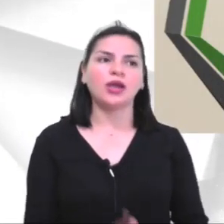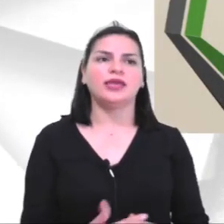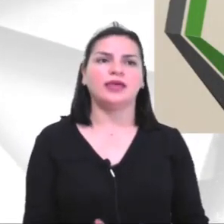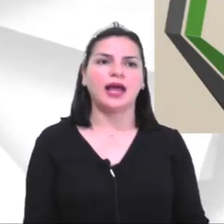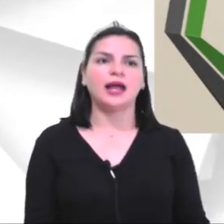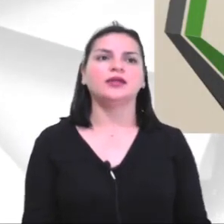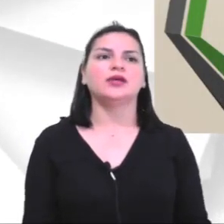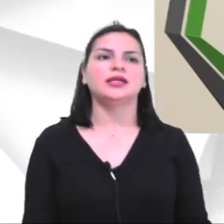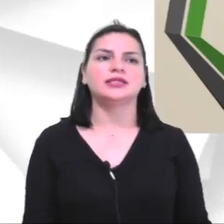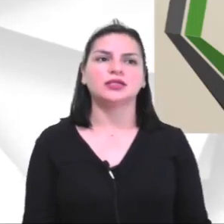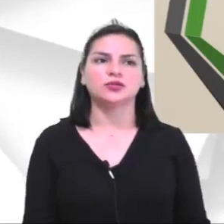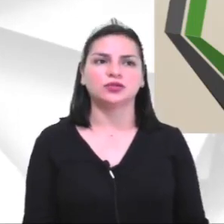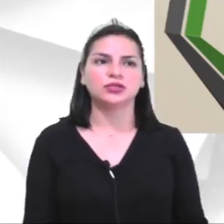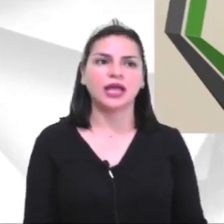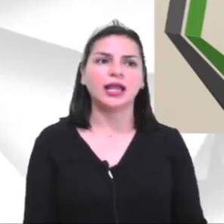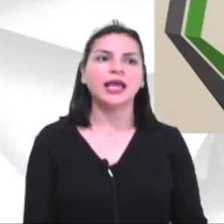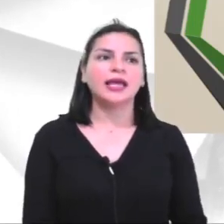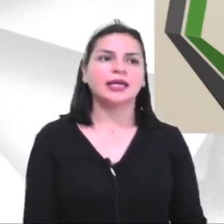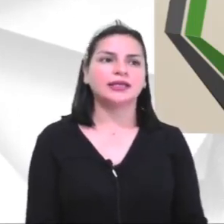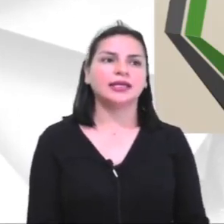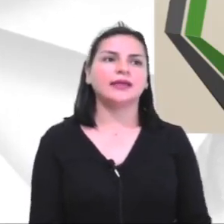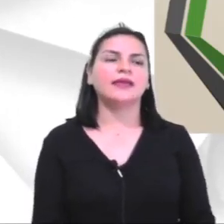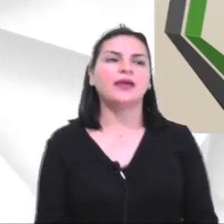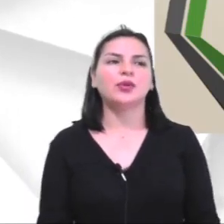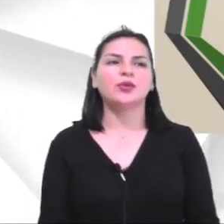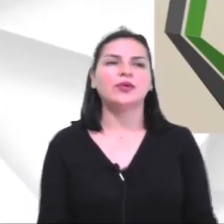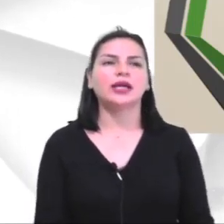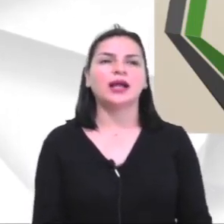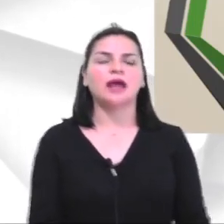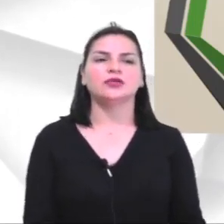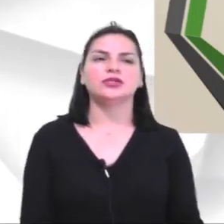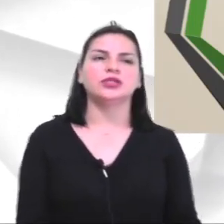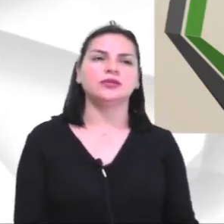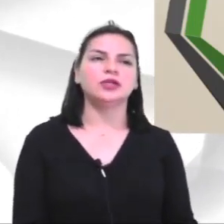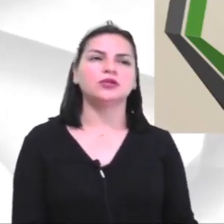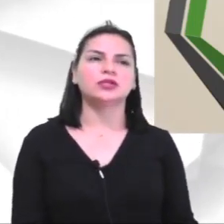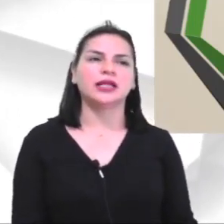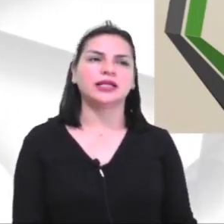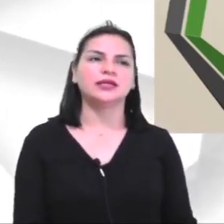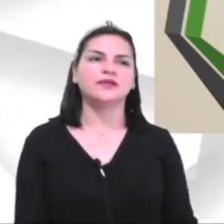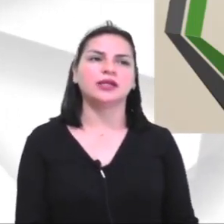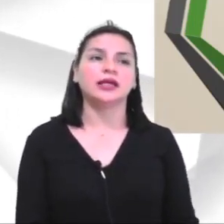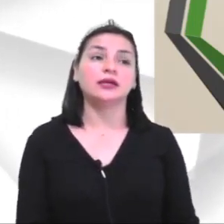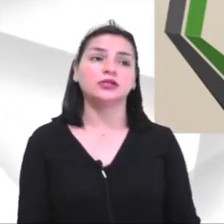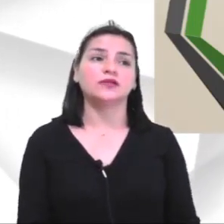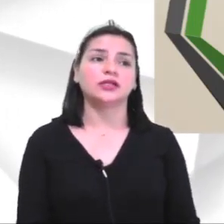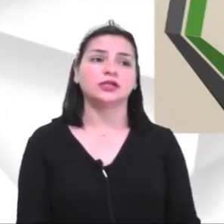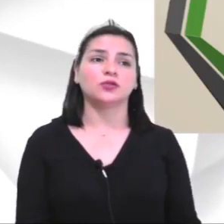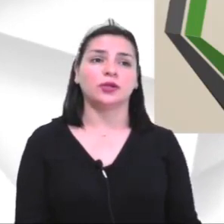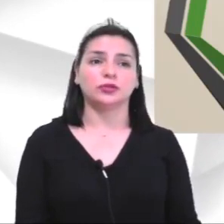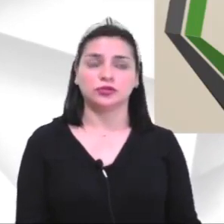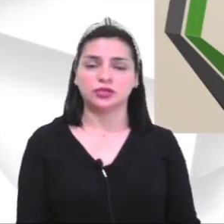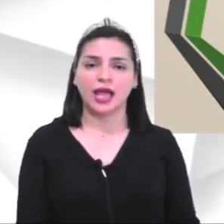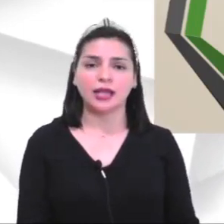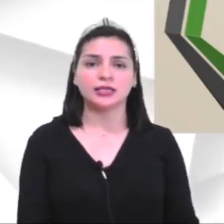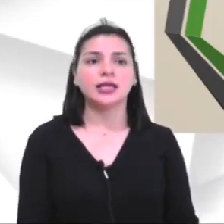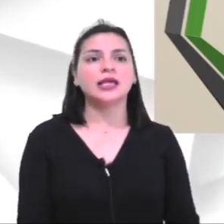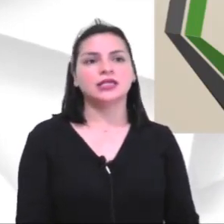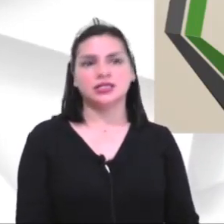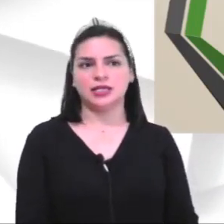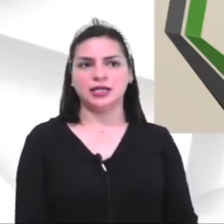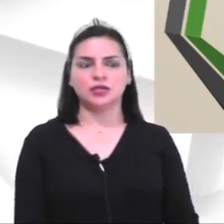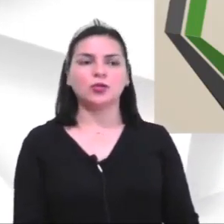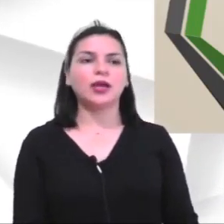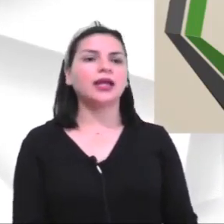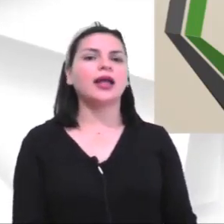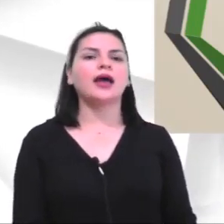o ideal de organización social que tiende a promover a los individuos en los diferentes cuerpos sociales,